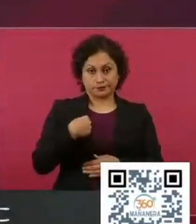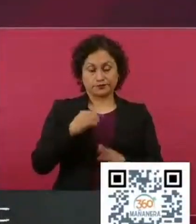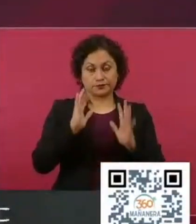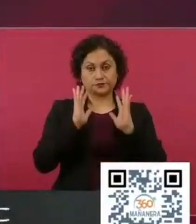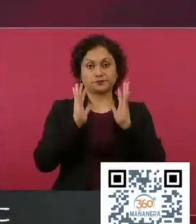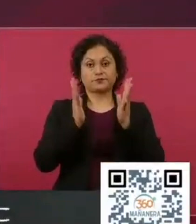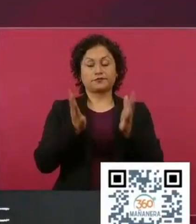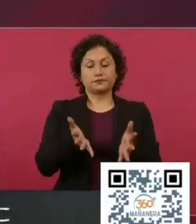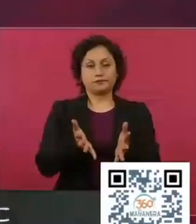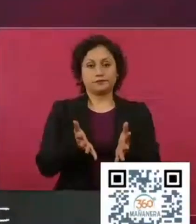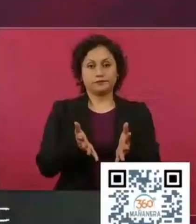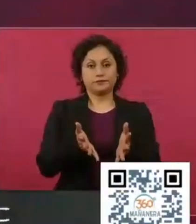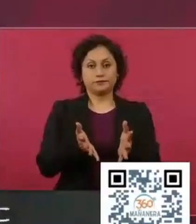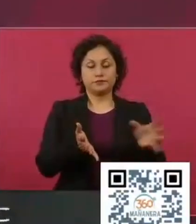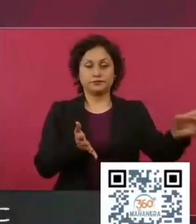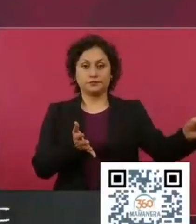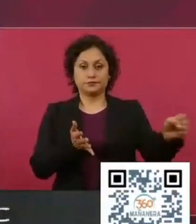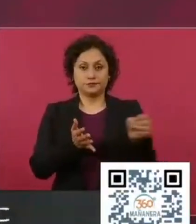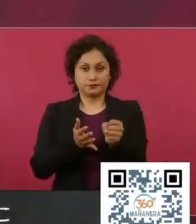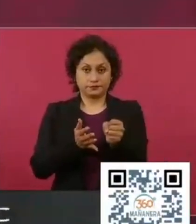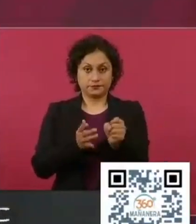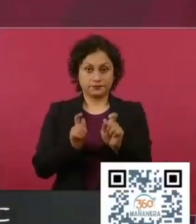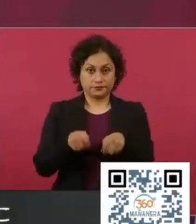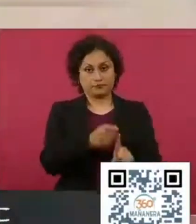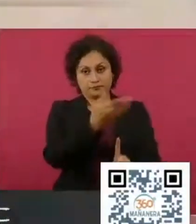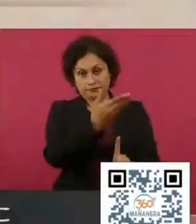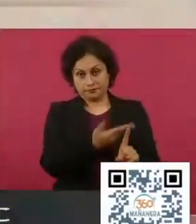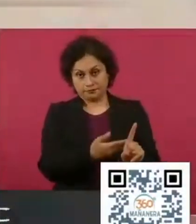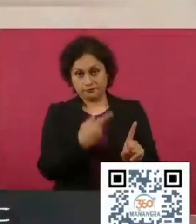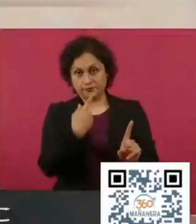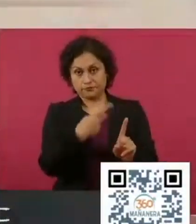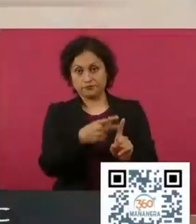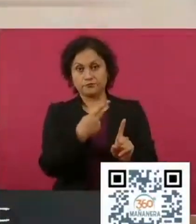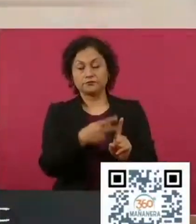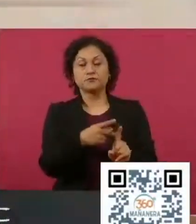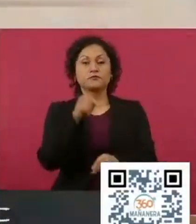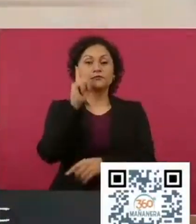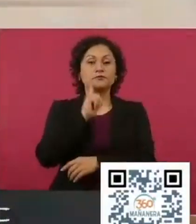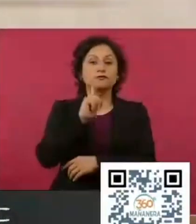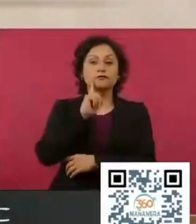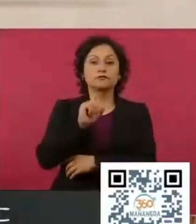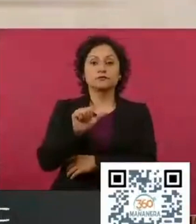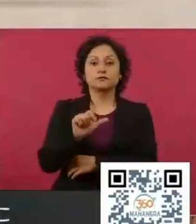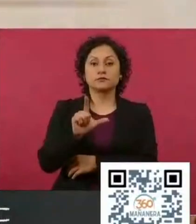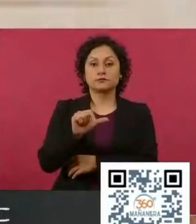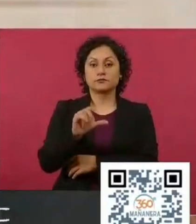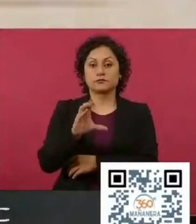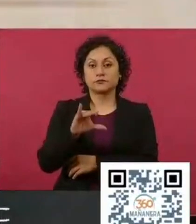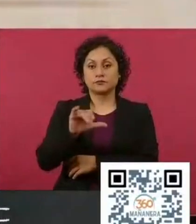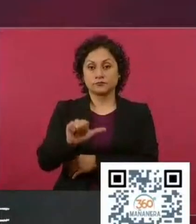ese cargo a Alicia Bárcenas